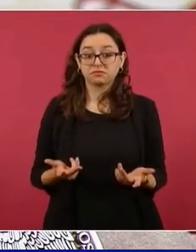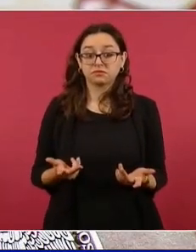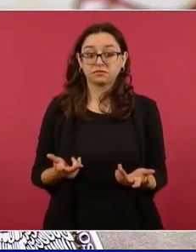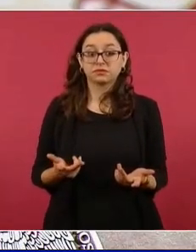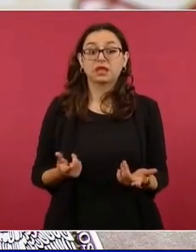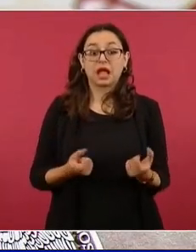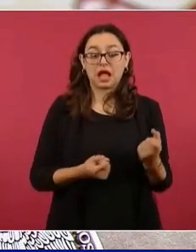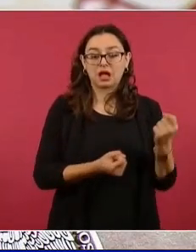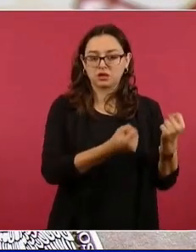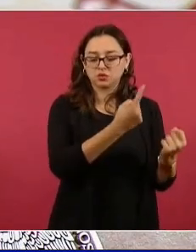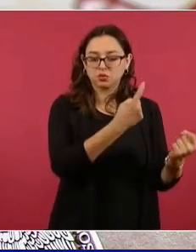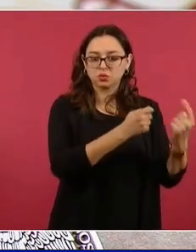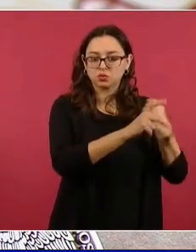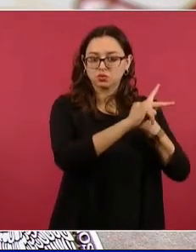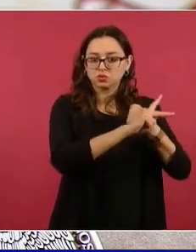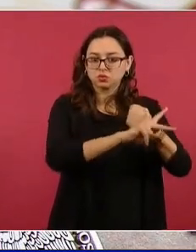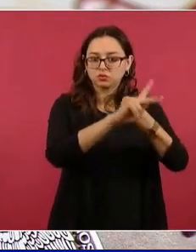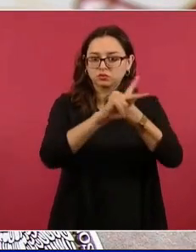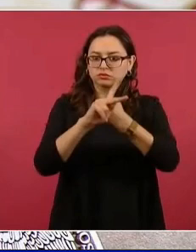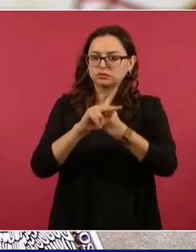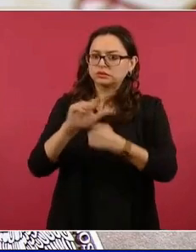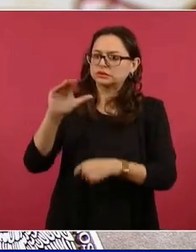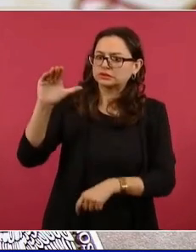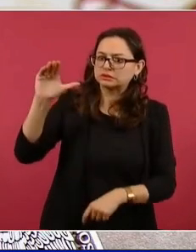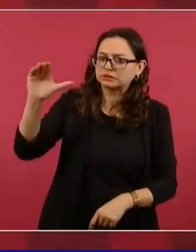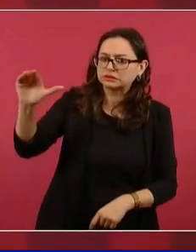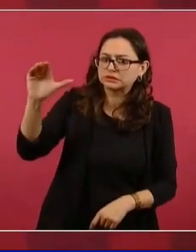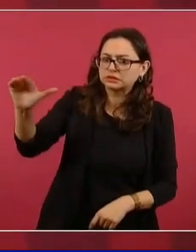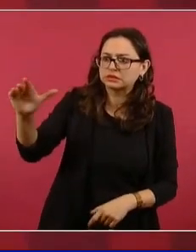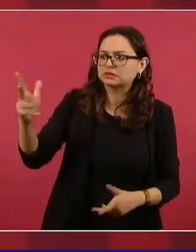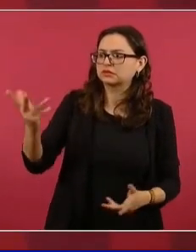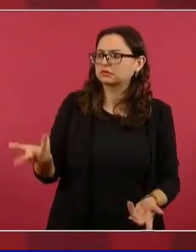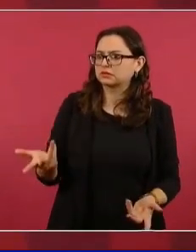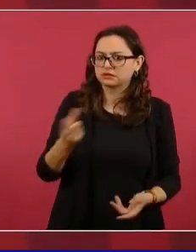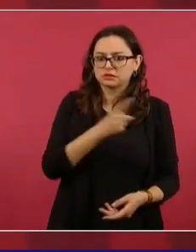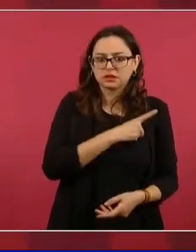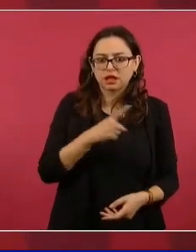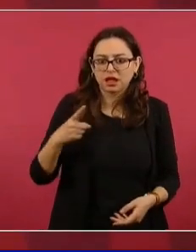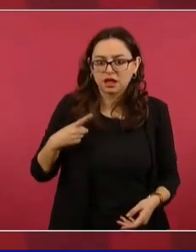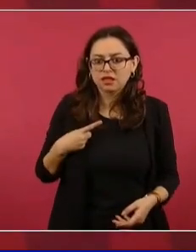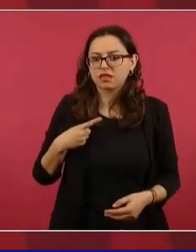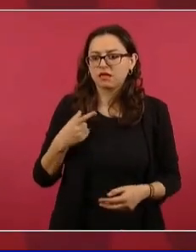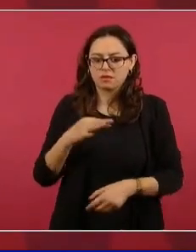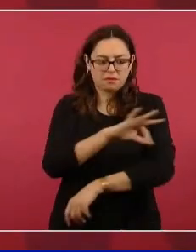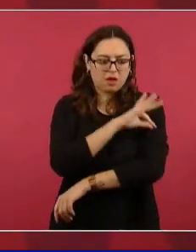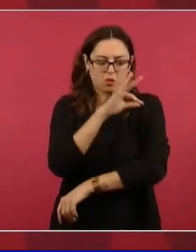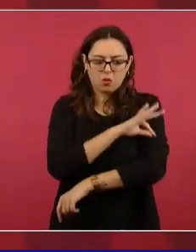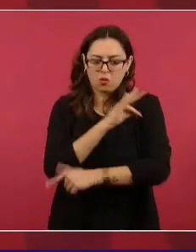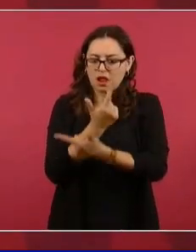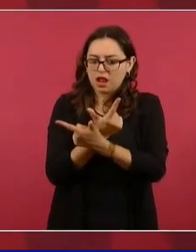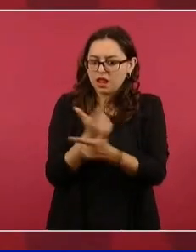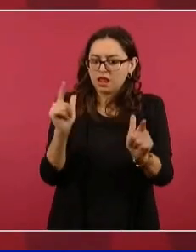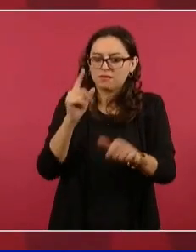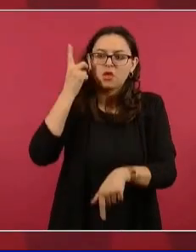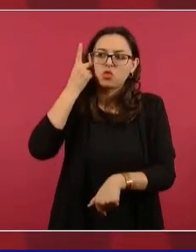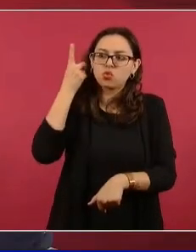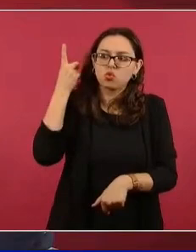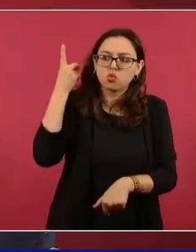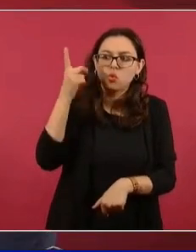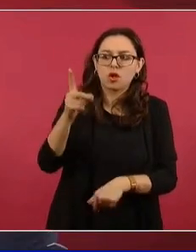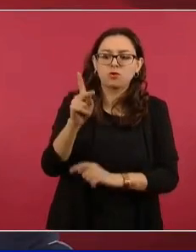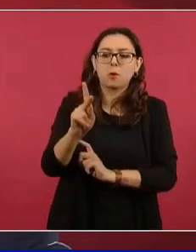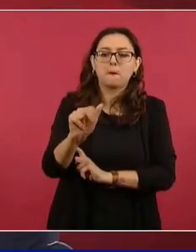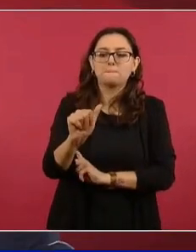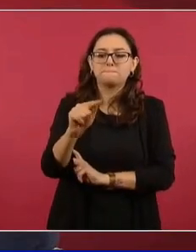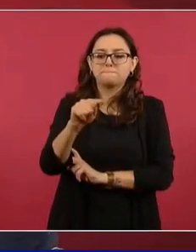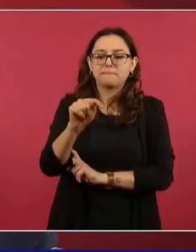hicieron exhortos porque se hicieran suspensiones temporales de patentes. México se sumó a una iniciativa